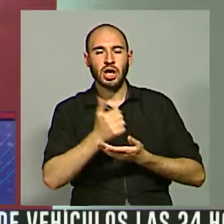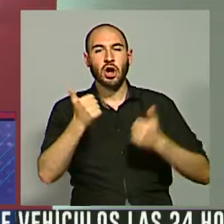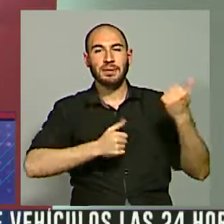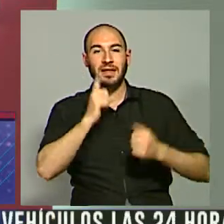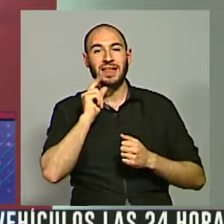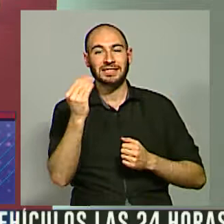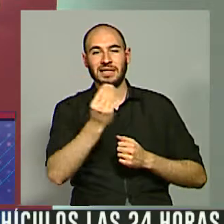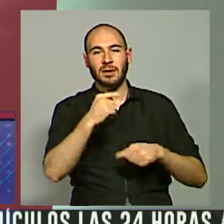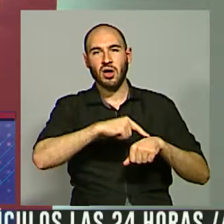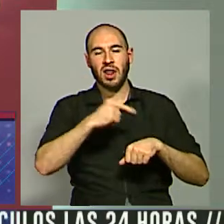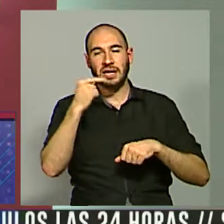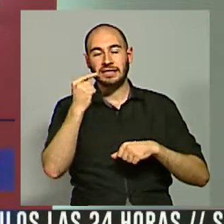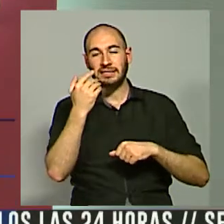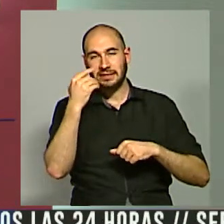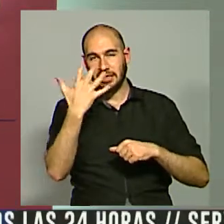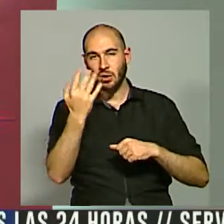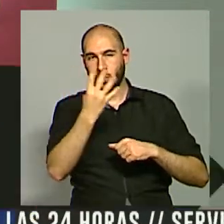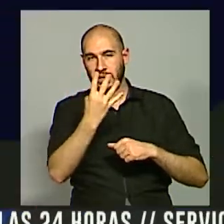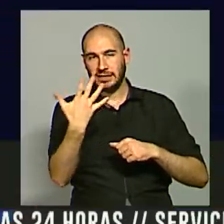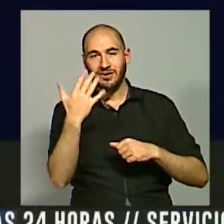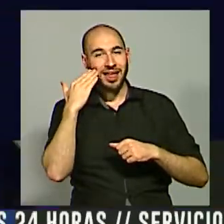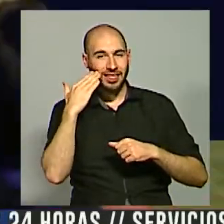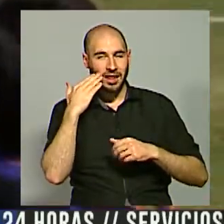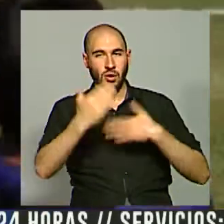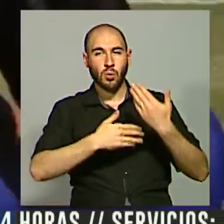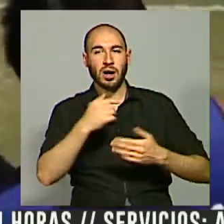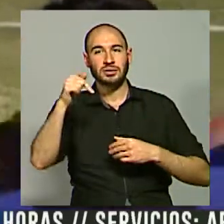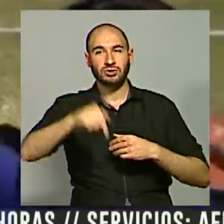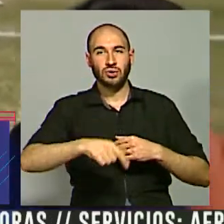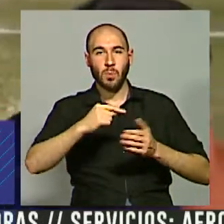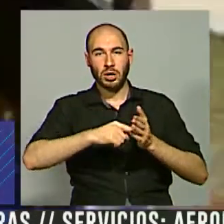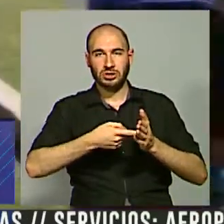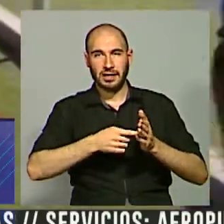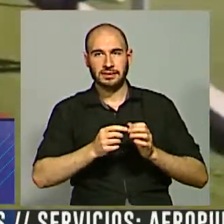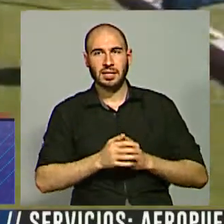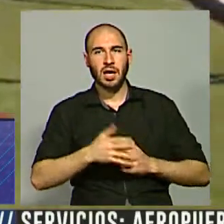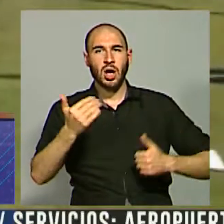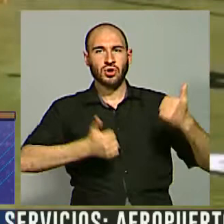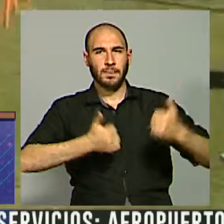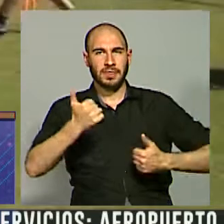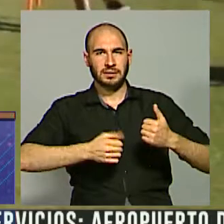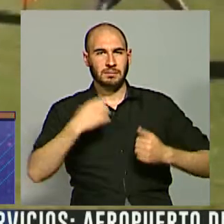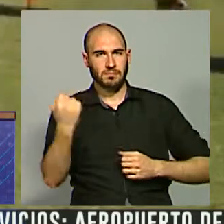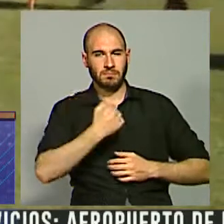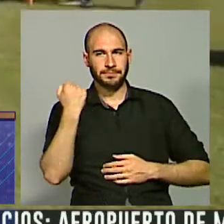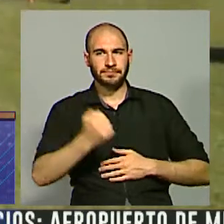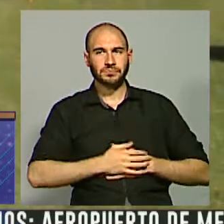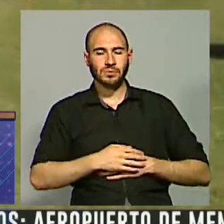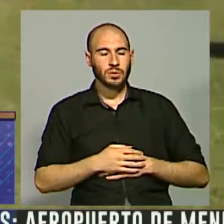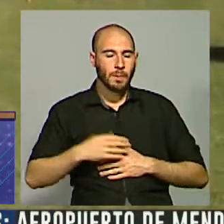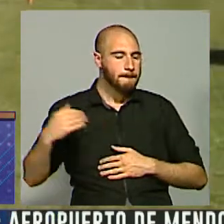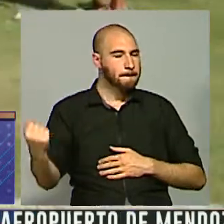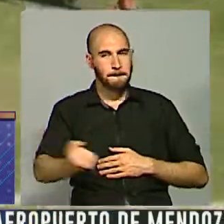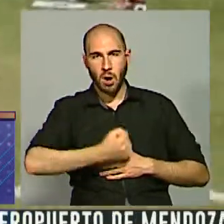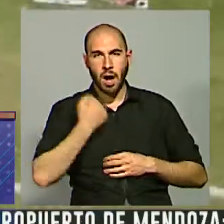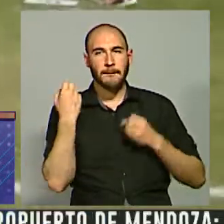del día sábado a las 17:45. Van a estar jugando en el sur de la provincia de Buenos Aires. Un partido importante y trascendental, teniendo